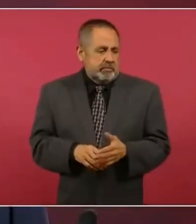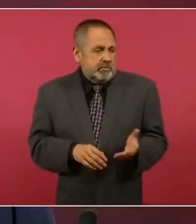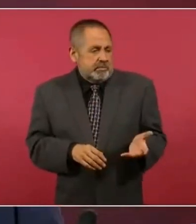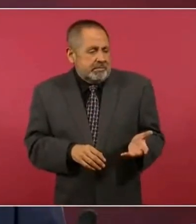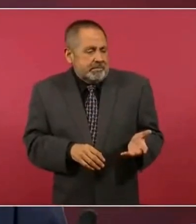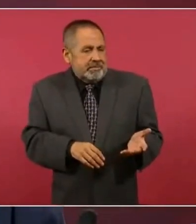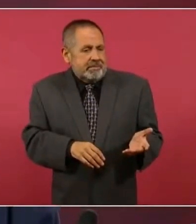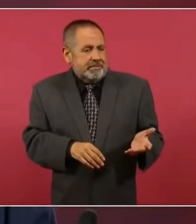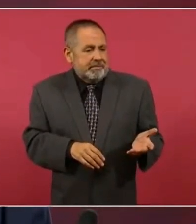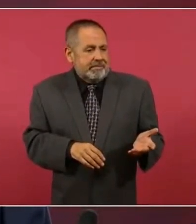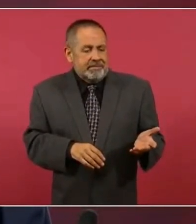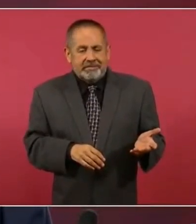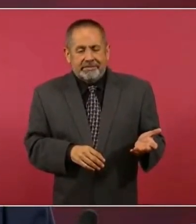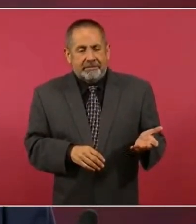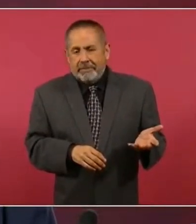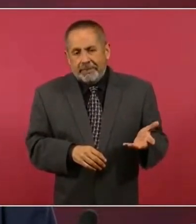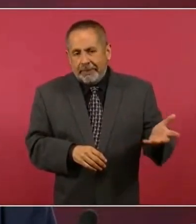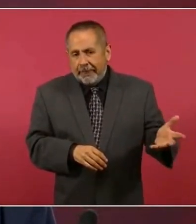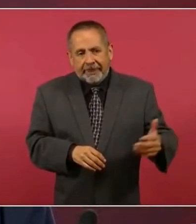como